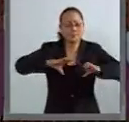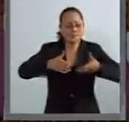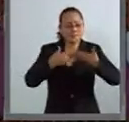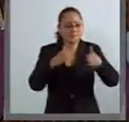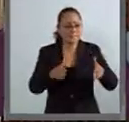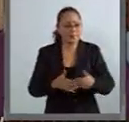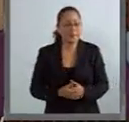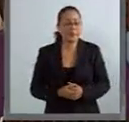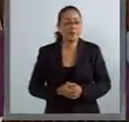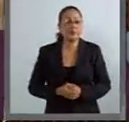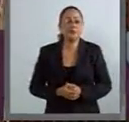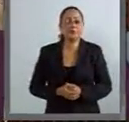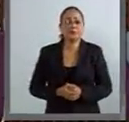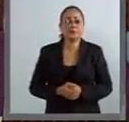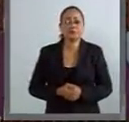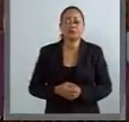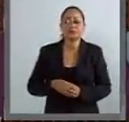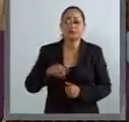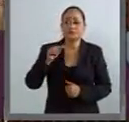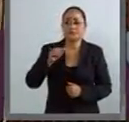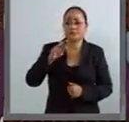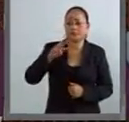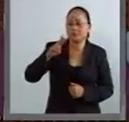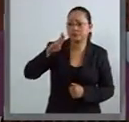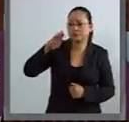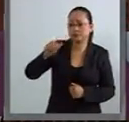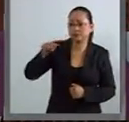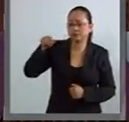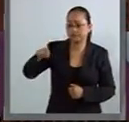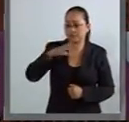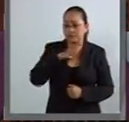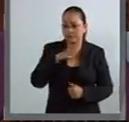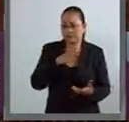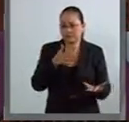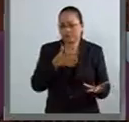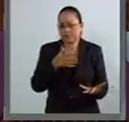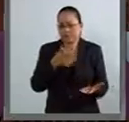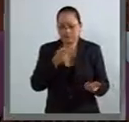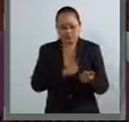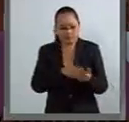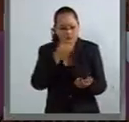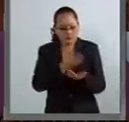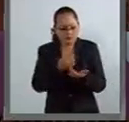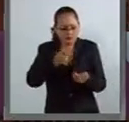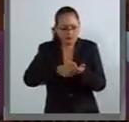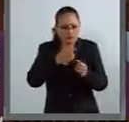abierto. En el caso de Aruba, advertimos que no solamente tiene en su portal